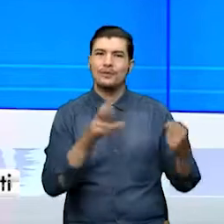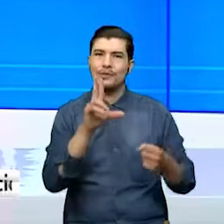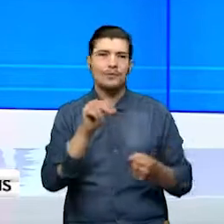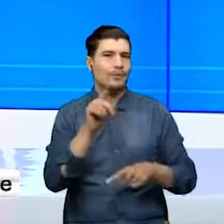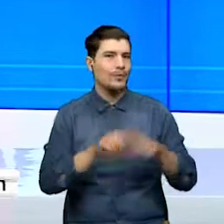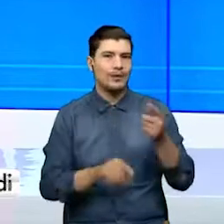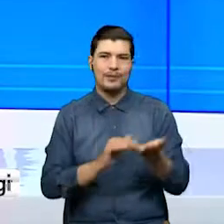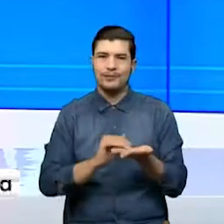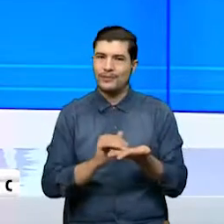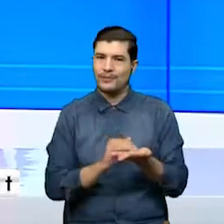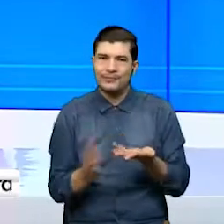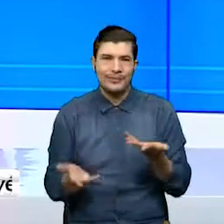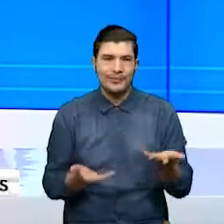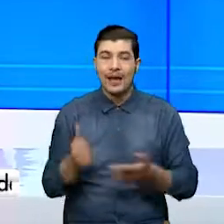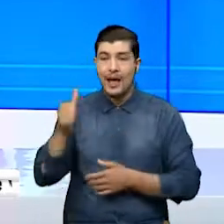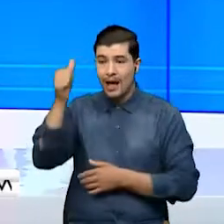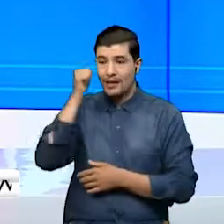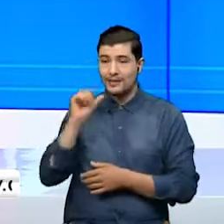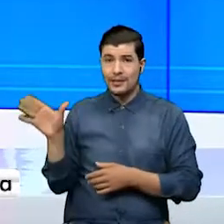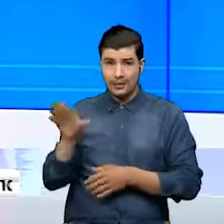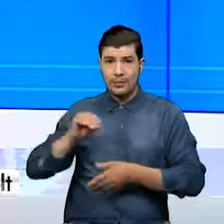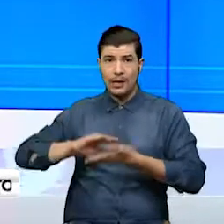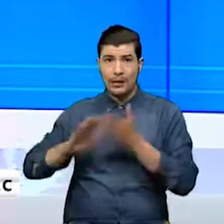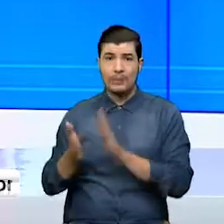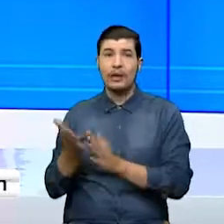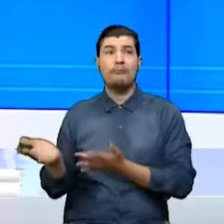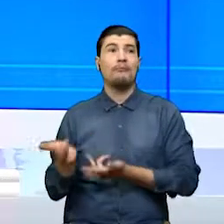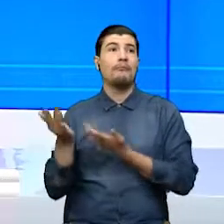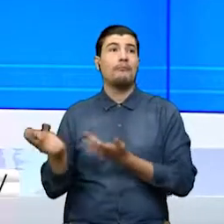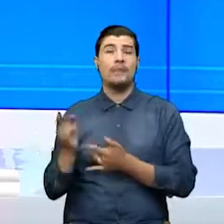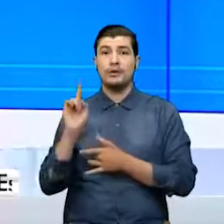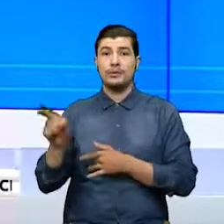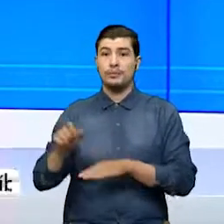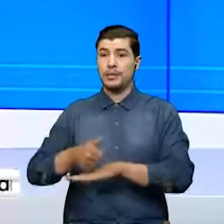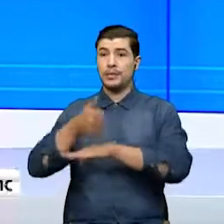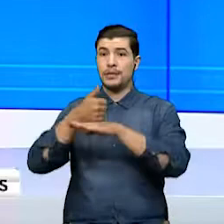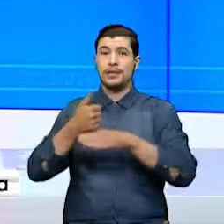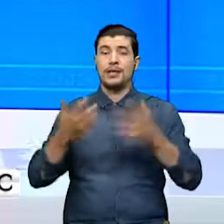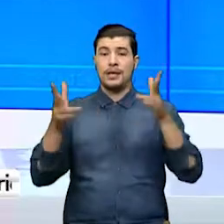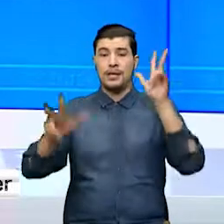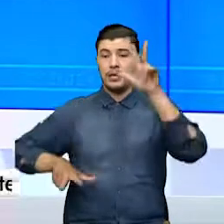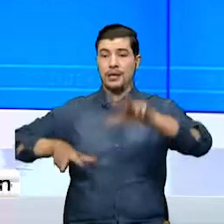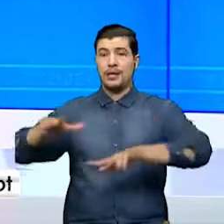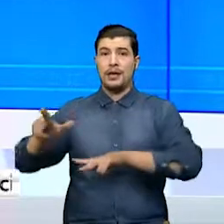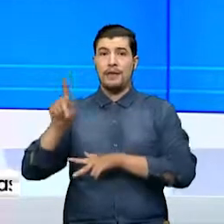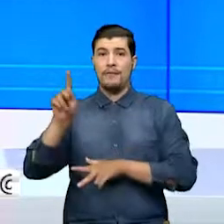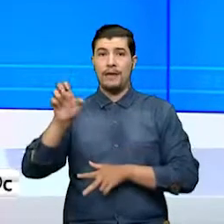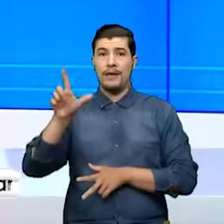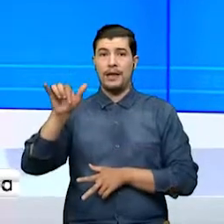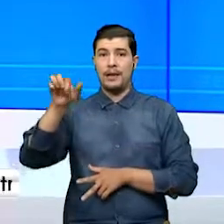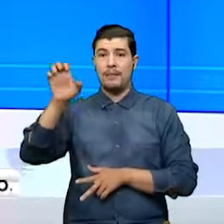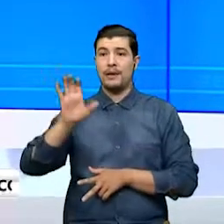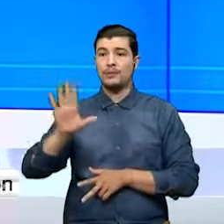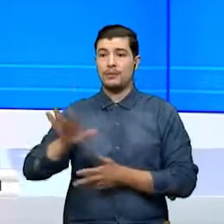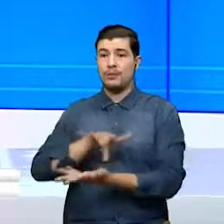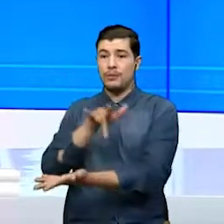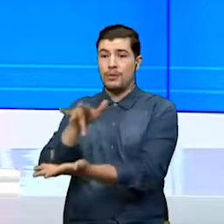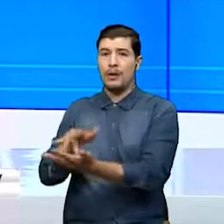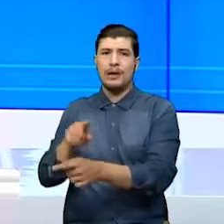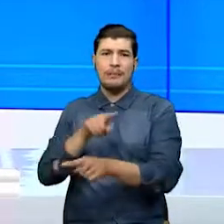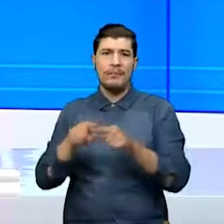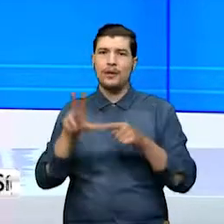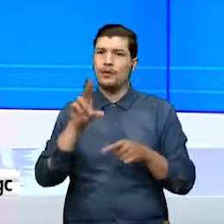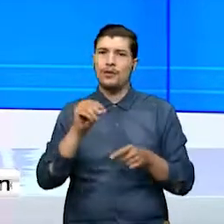bueno y es que precisamente ayer la comunidad se quedó esperando al presidente de ecopetrol felipe bayón quien estuvo en la zona pero en su agenda no